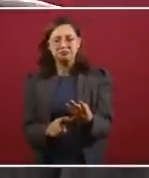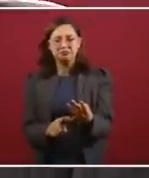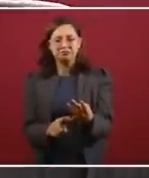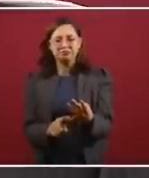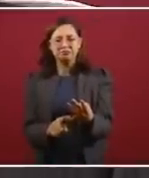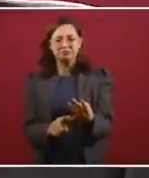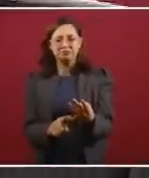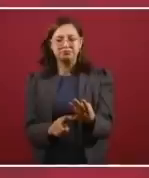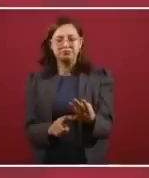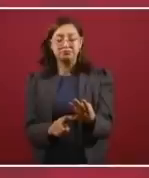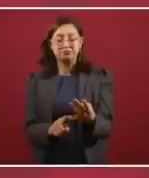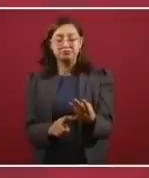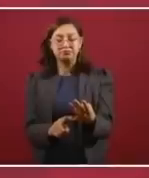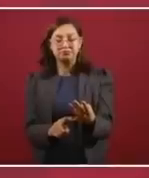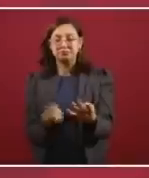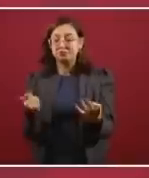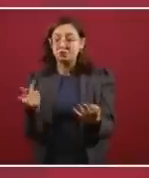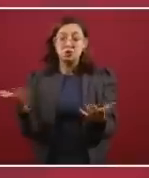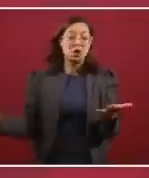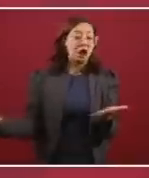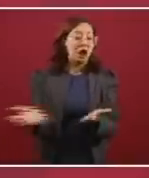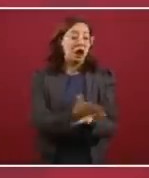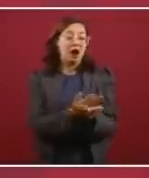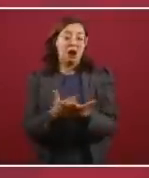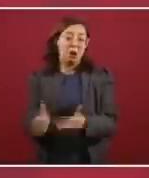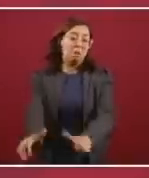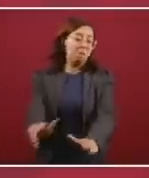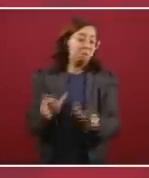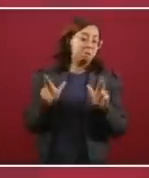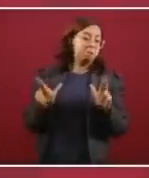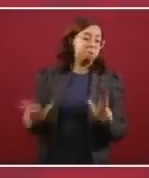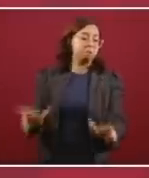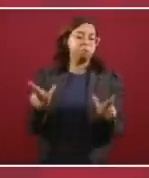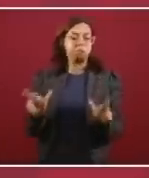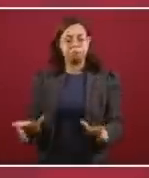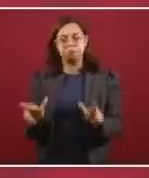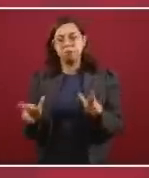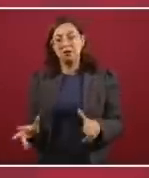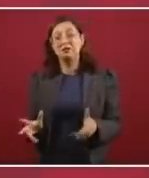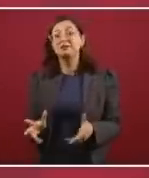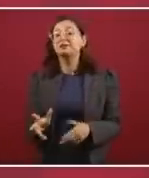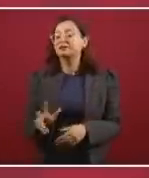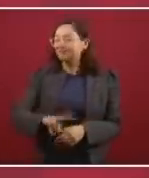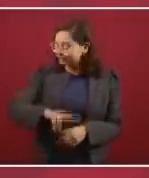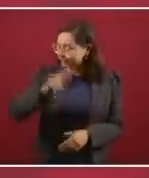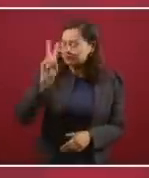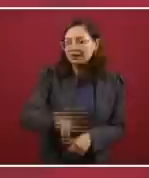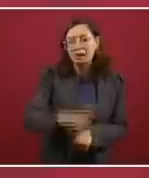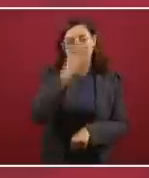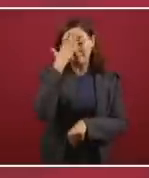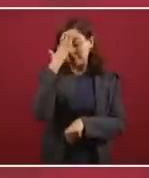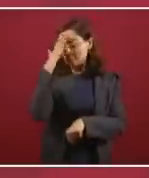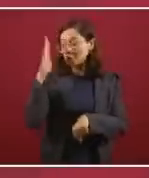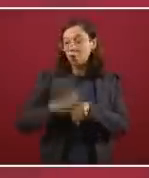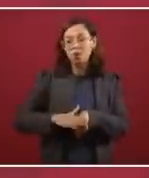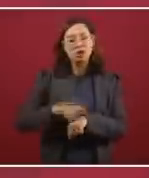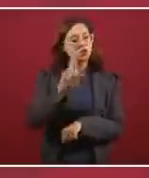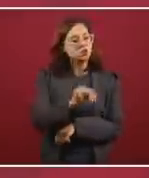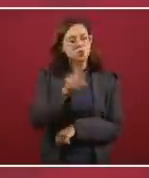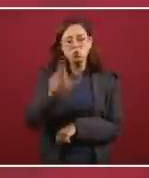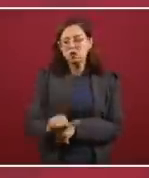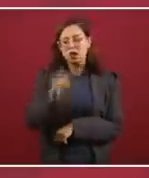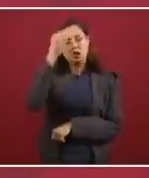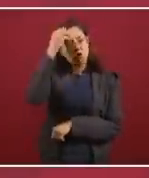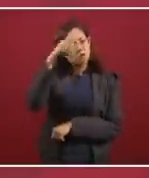que ganaban muchísimo dinero. No se me va a olvidar lo que